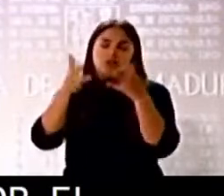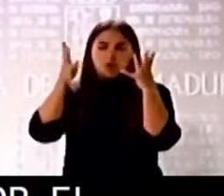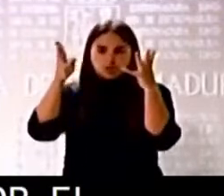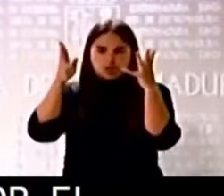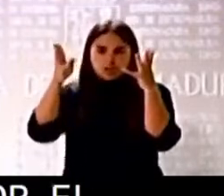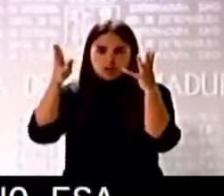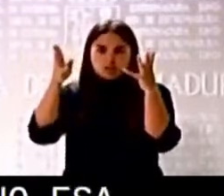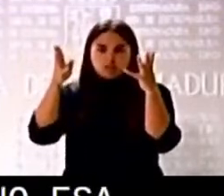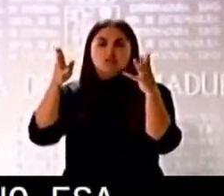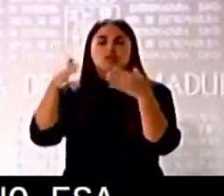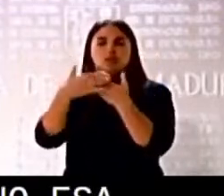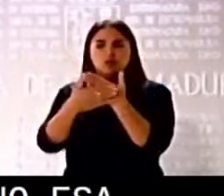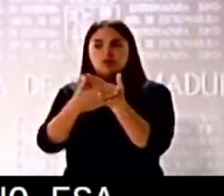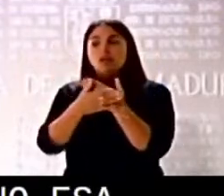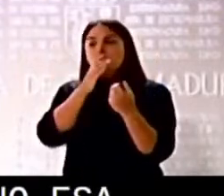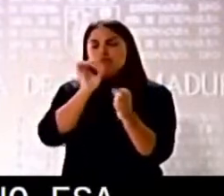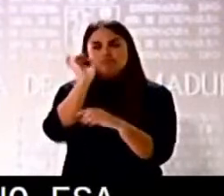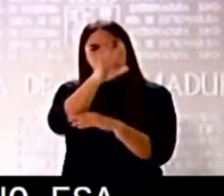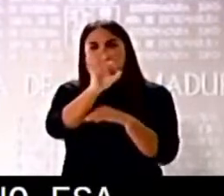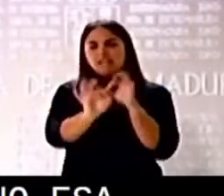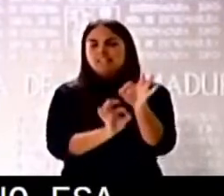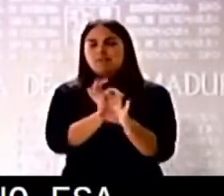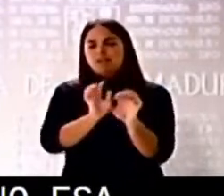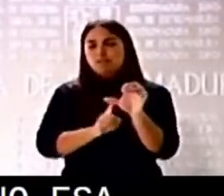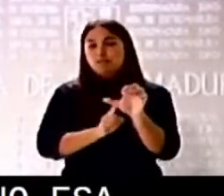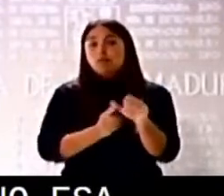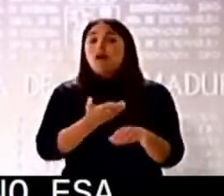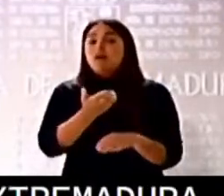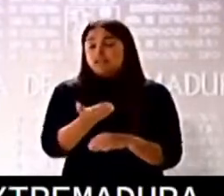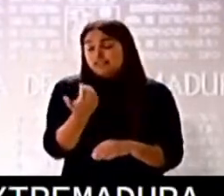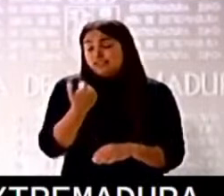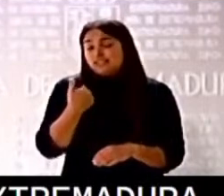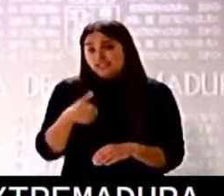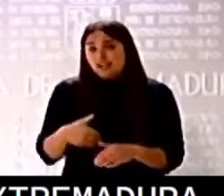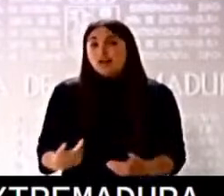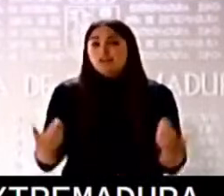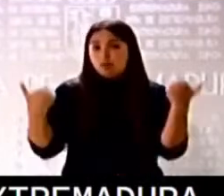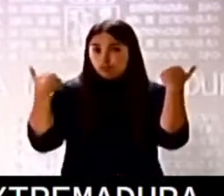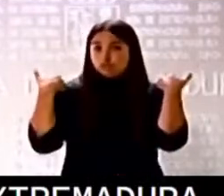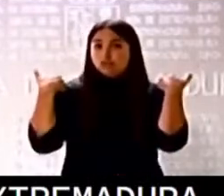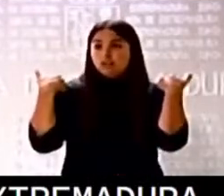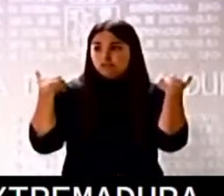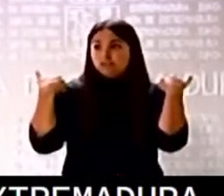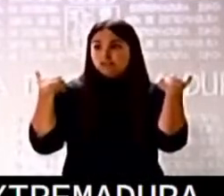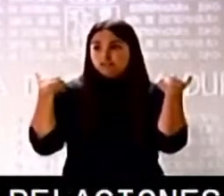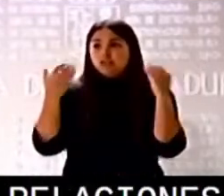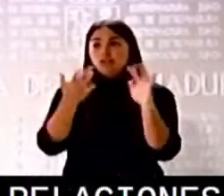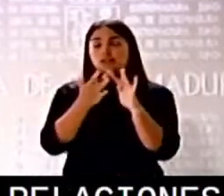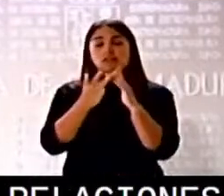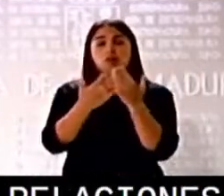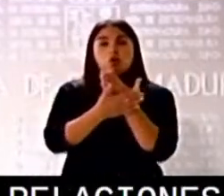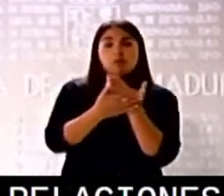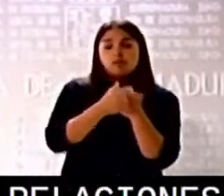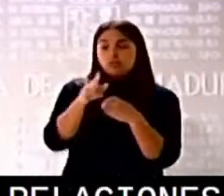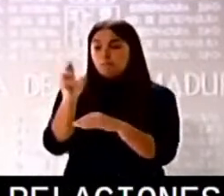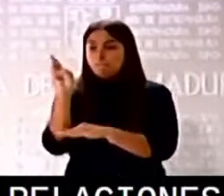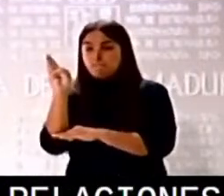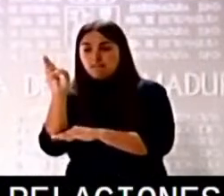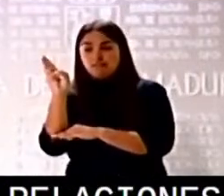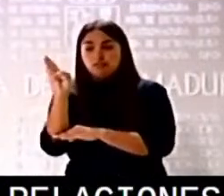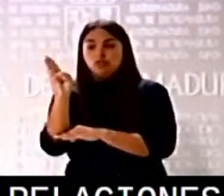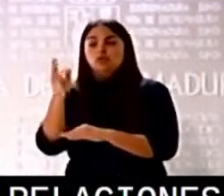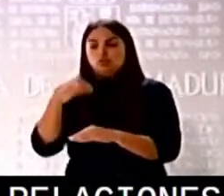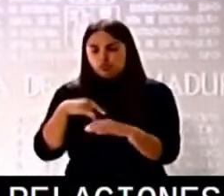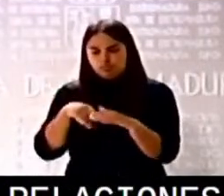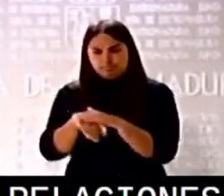Esa propuesta es enviada a la Asamblea de Extremadura, que ya como responsable yo misma de las relaciones entre el Gobierno y el Parlamento lo